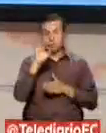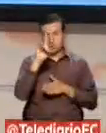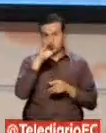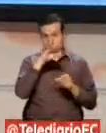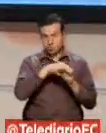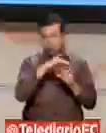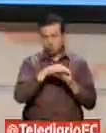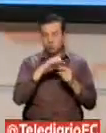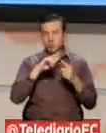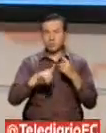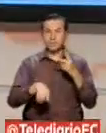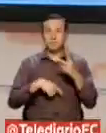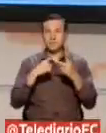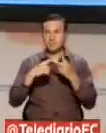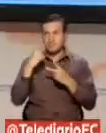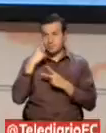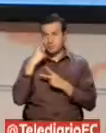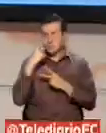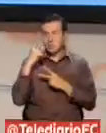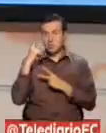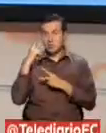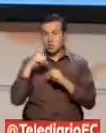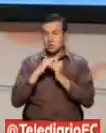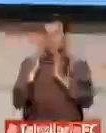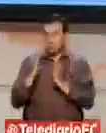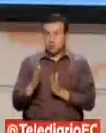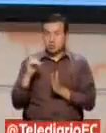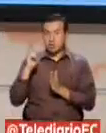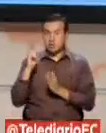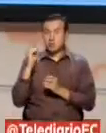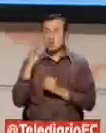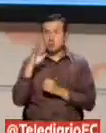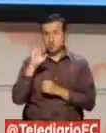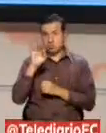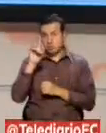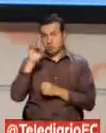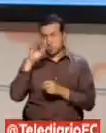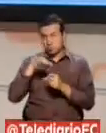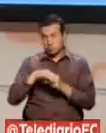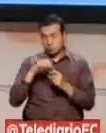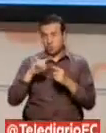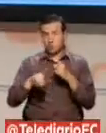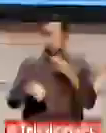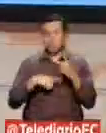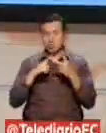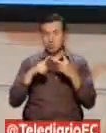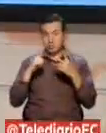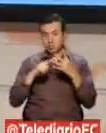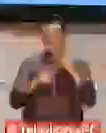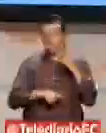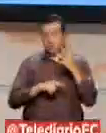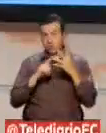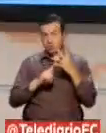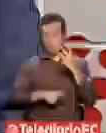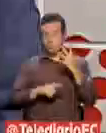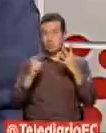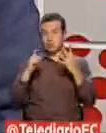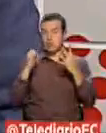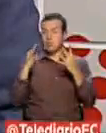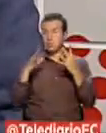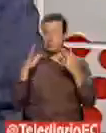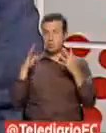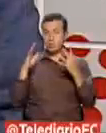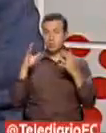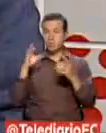partes. Para levantar la inmunidad a un asambleísta necesitas las dos terceras partes. Para el resto de resoluciones necesitas